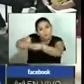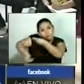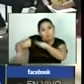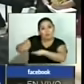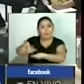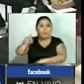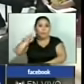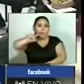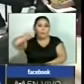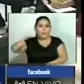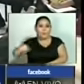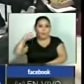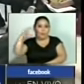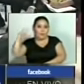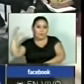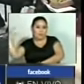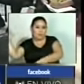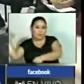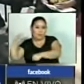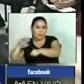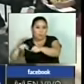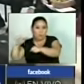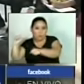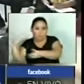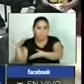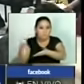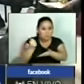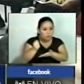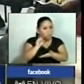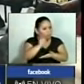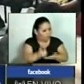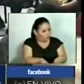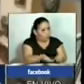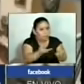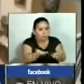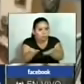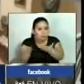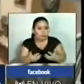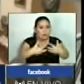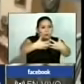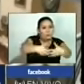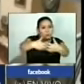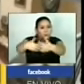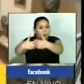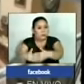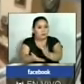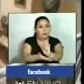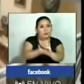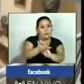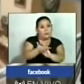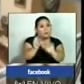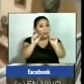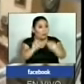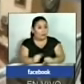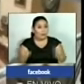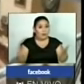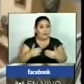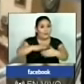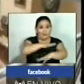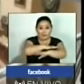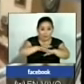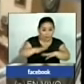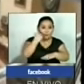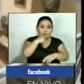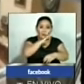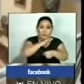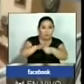1,000 millones de dólares como parte de una estrategia de reactivación económica que se estaría ejecutando una vez salgamos de la